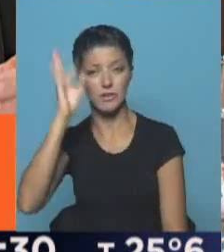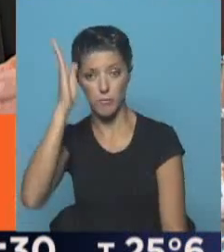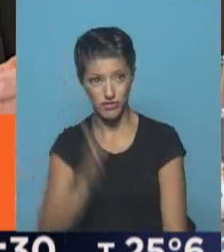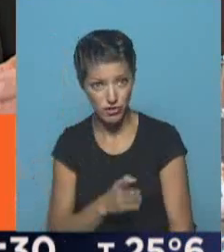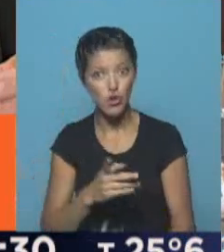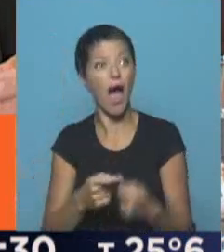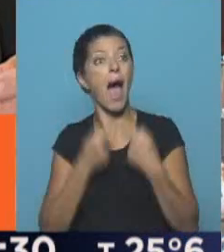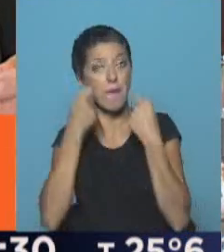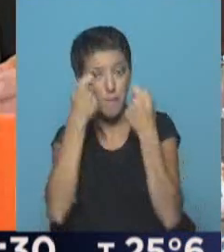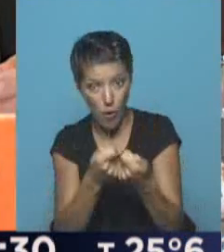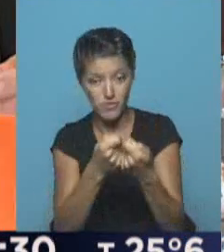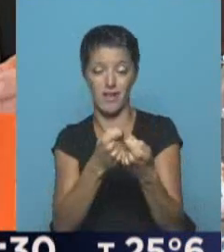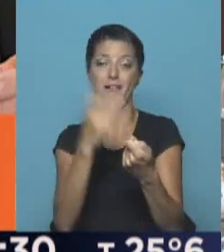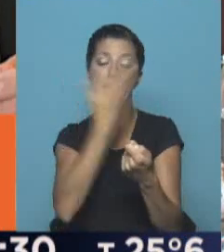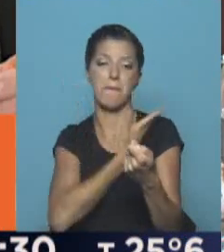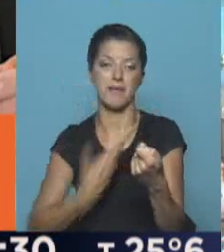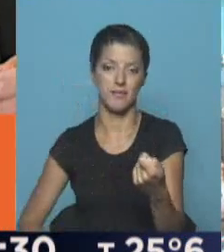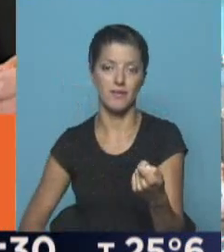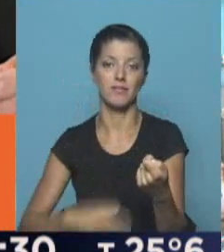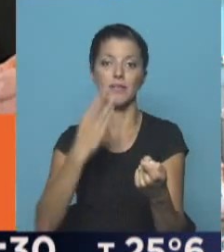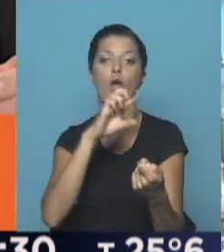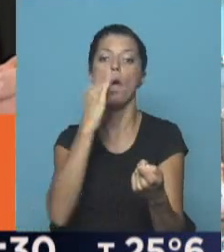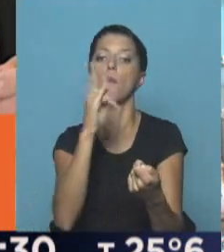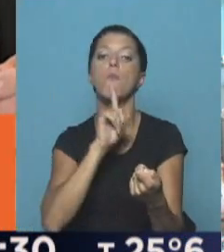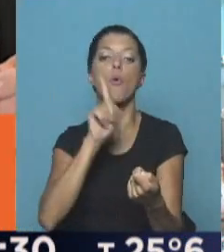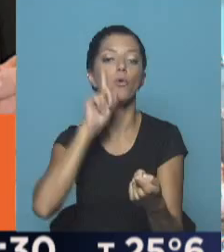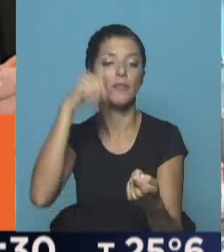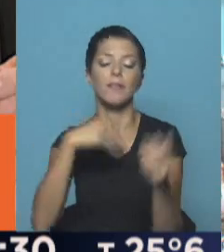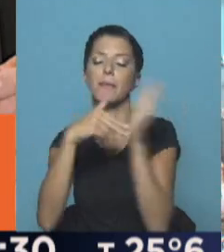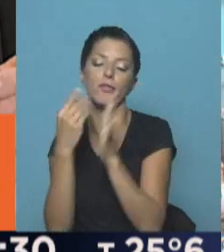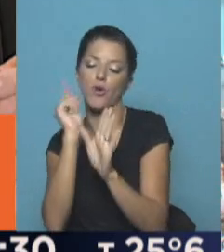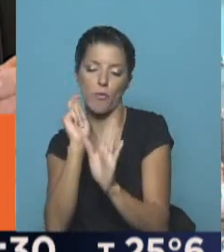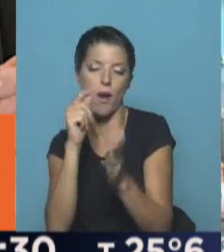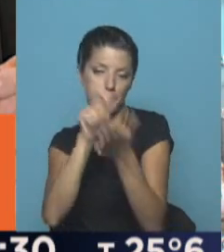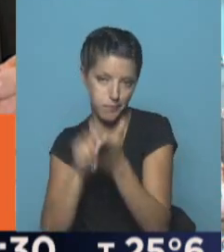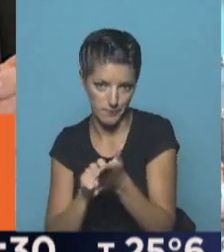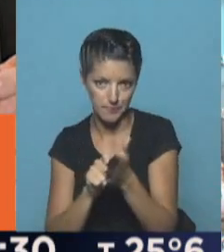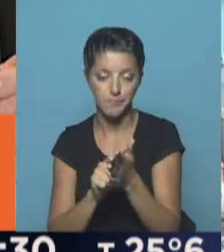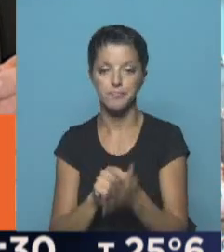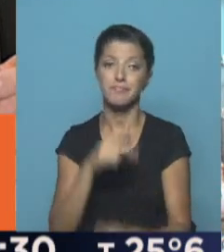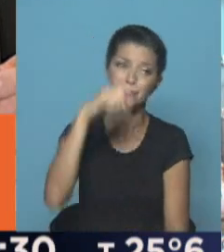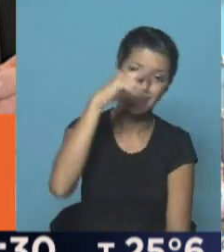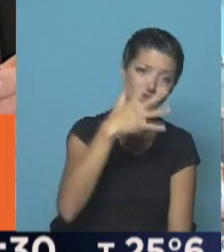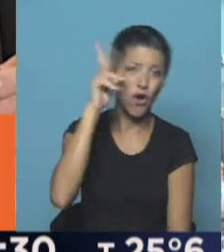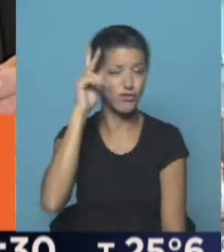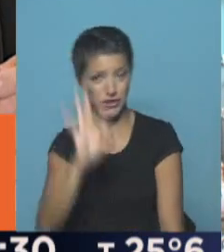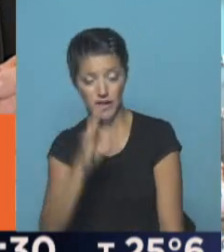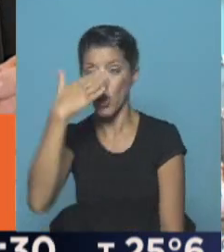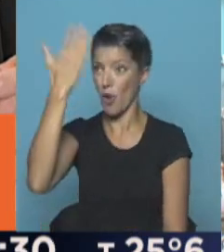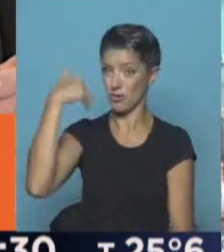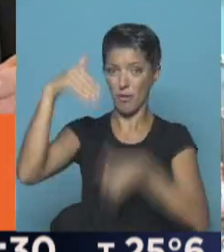según las instituciones que usted tome para analizar. La última elección la ganó con más